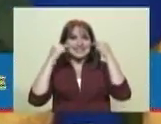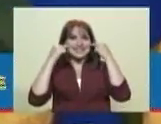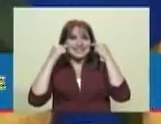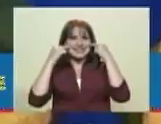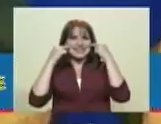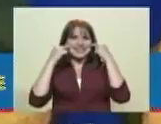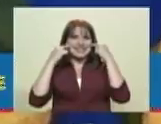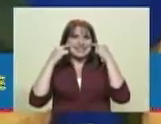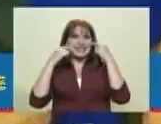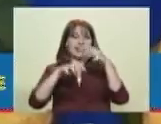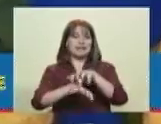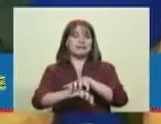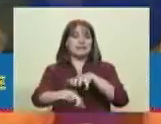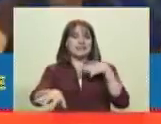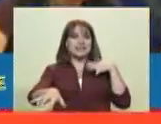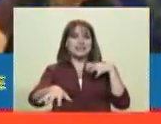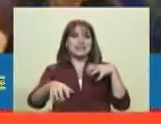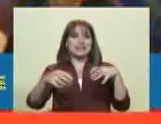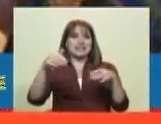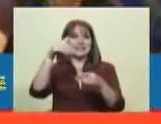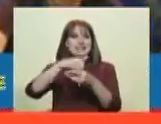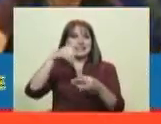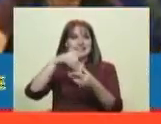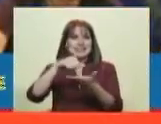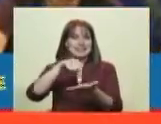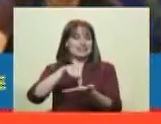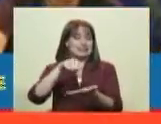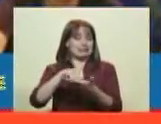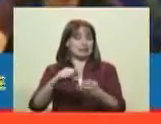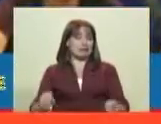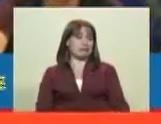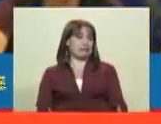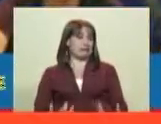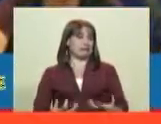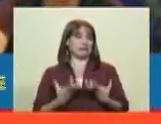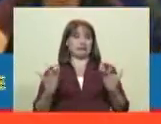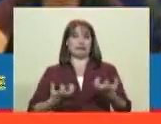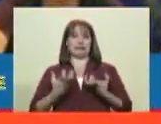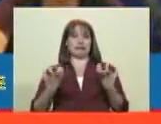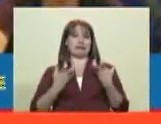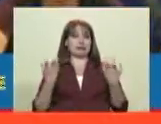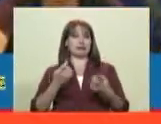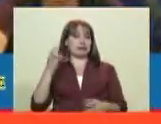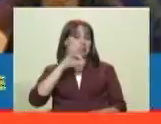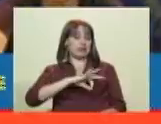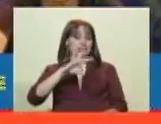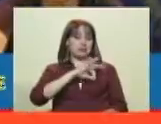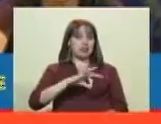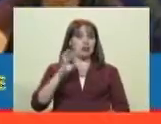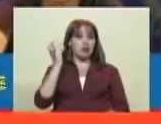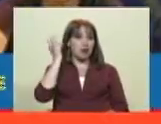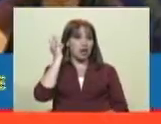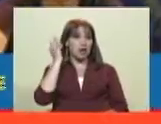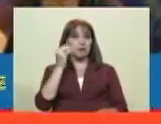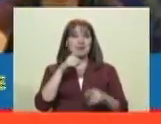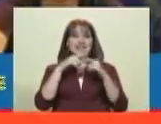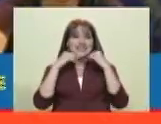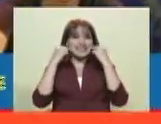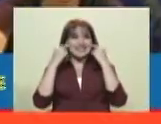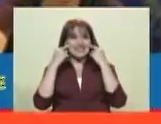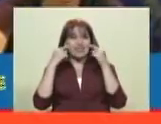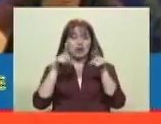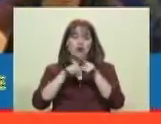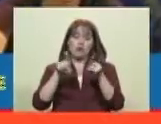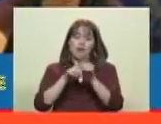en las calles y en los centros de votación. Y eso es lo que le arde a esa señora, porque esa sonrisa son superavisos